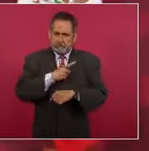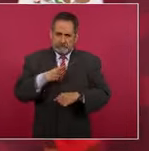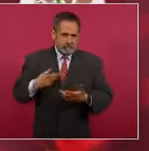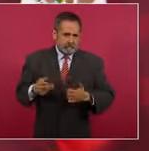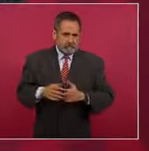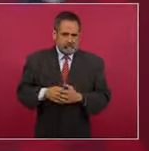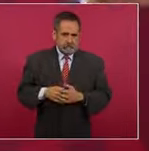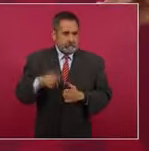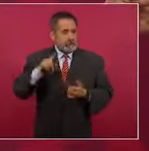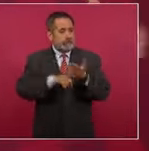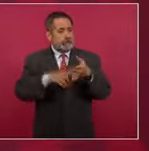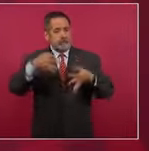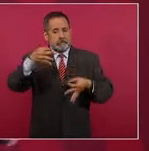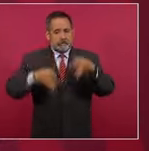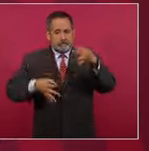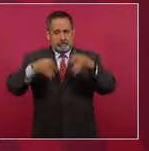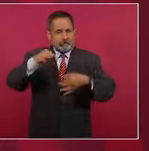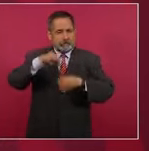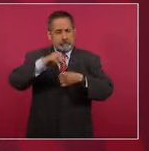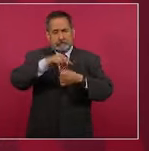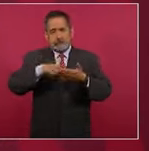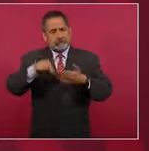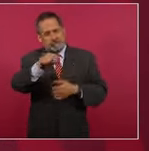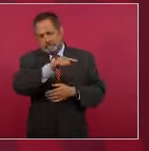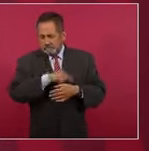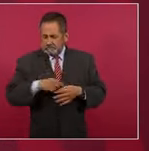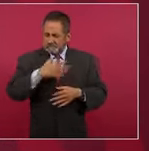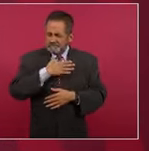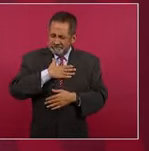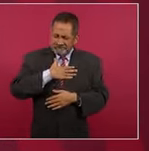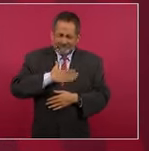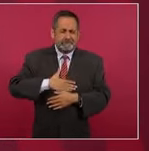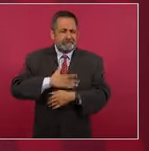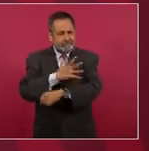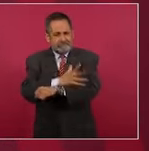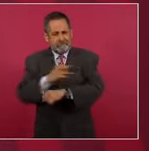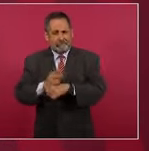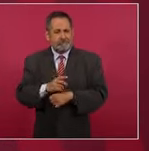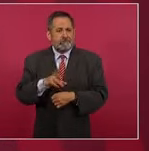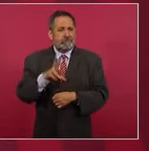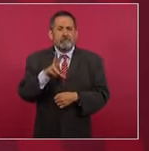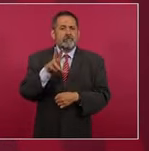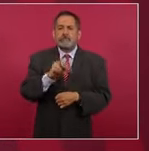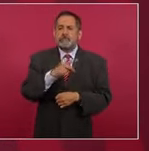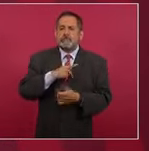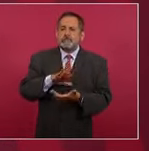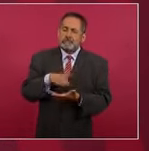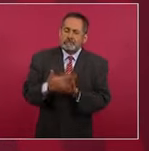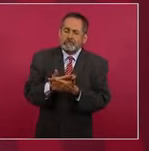en los tribunales, gente incorruptible,